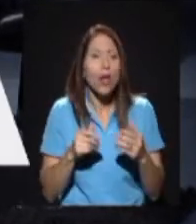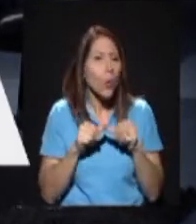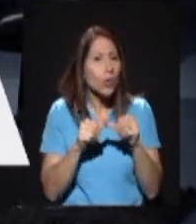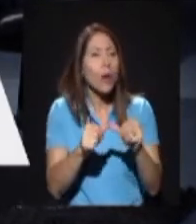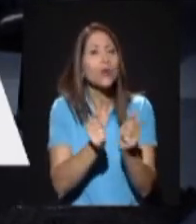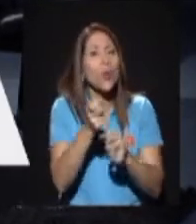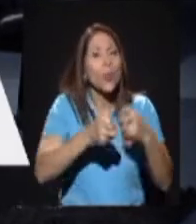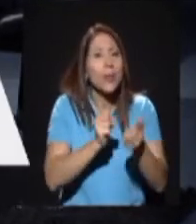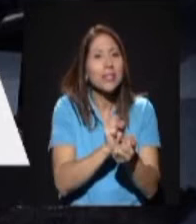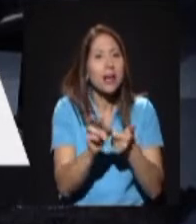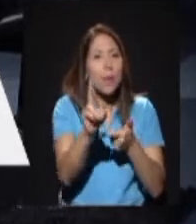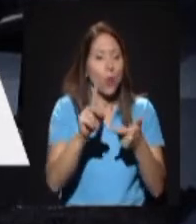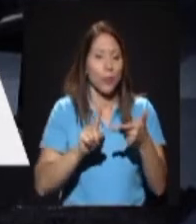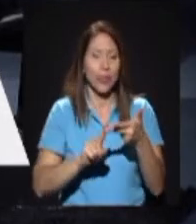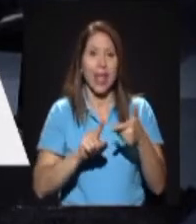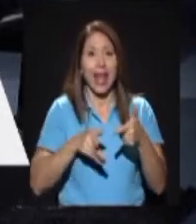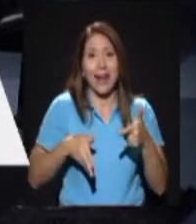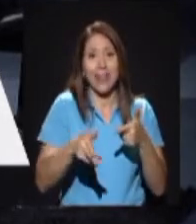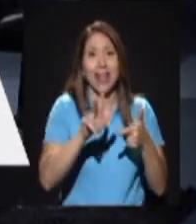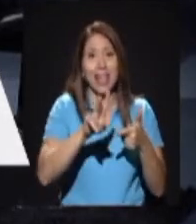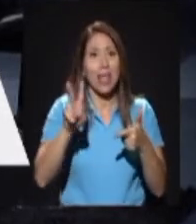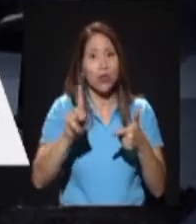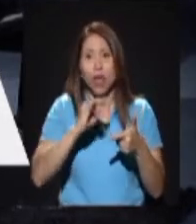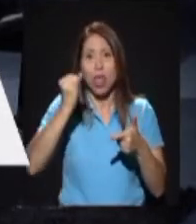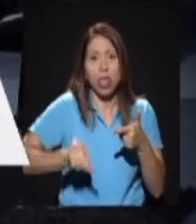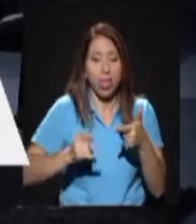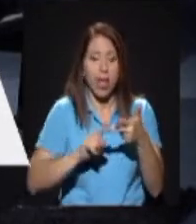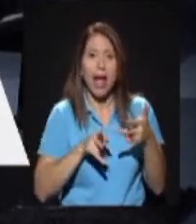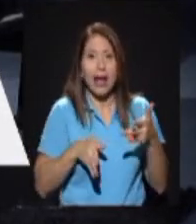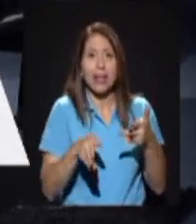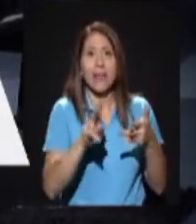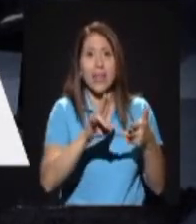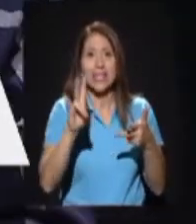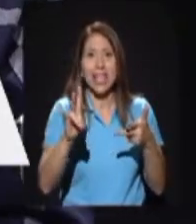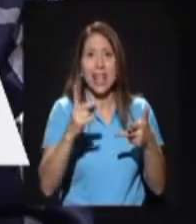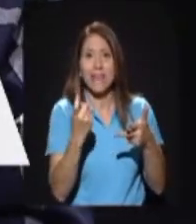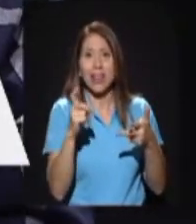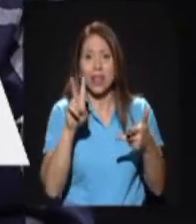sin terminarse, a la 27 le faltan 2 carriles y toda la gran área metropolitana está estancada.